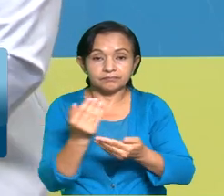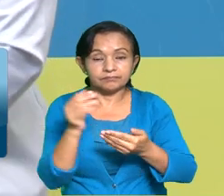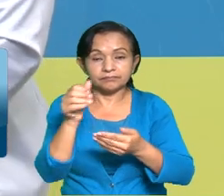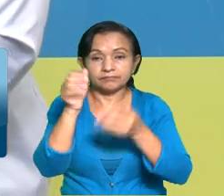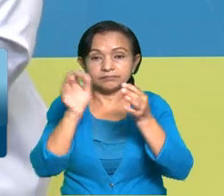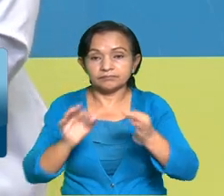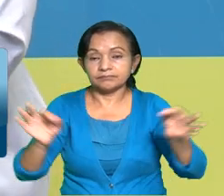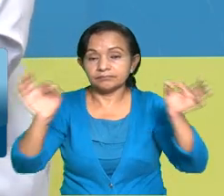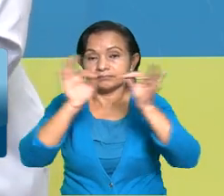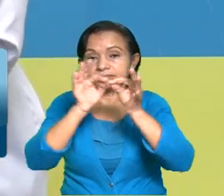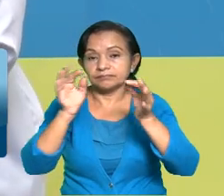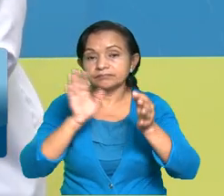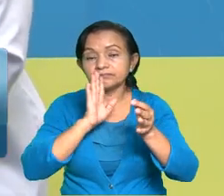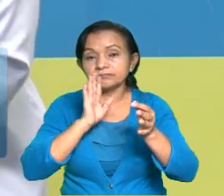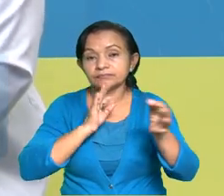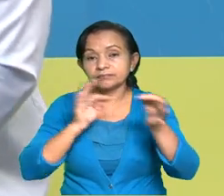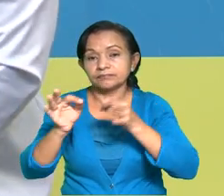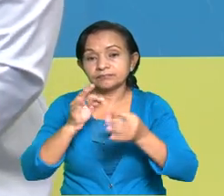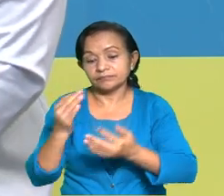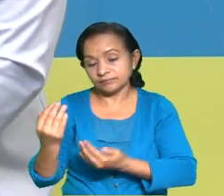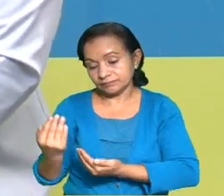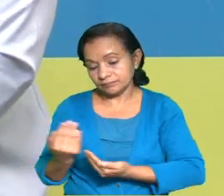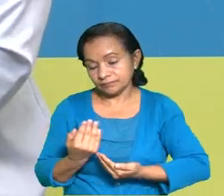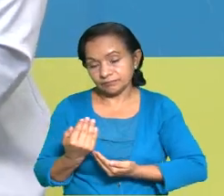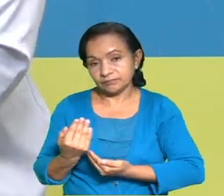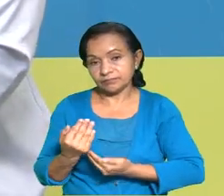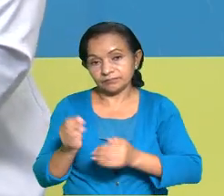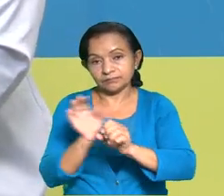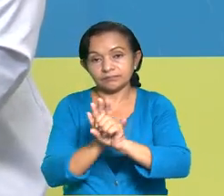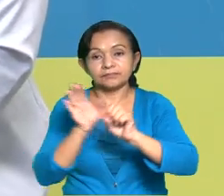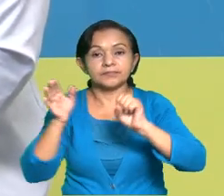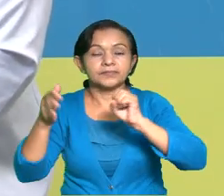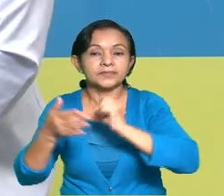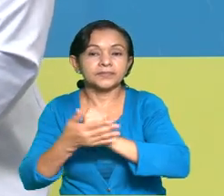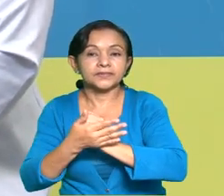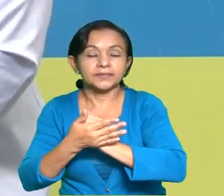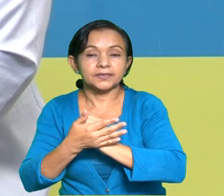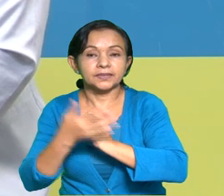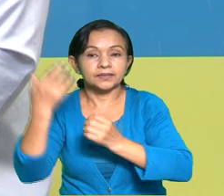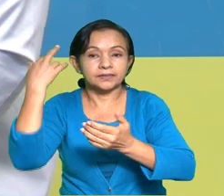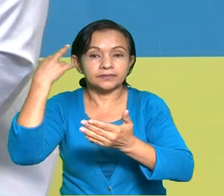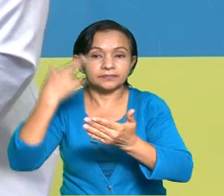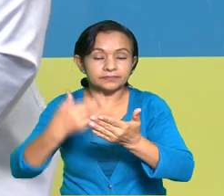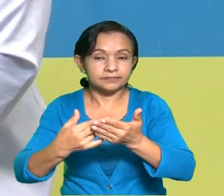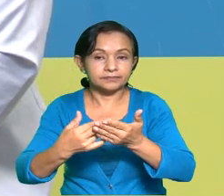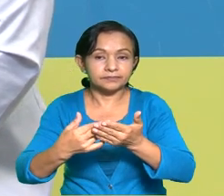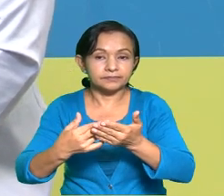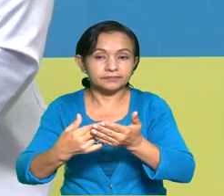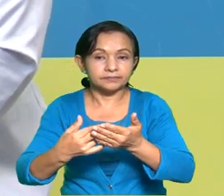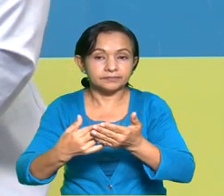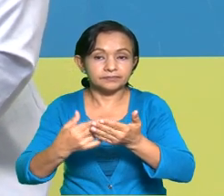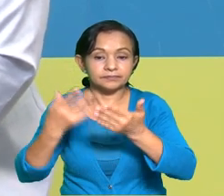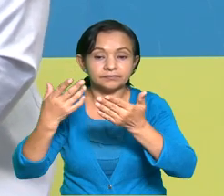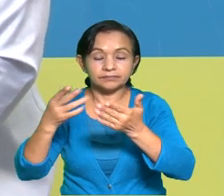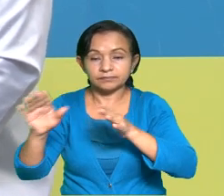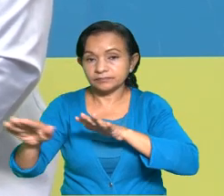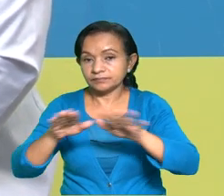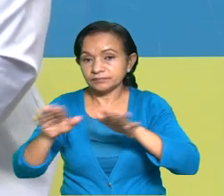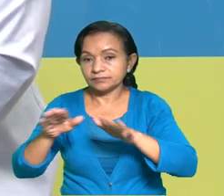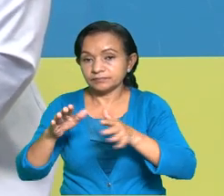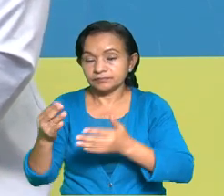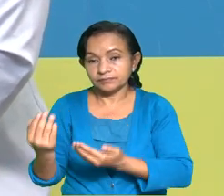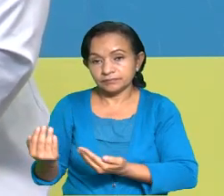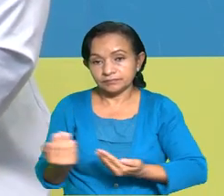que quería hacer mención es sobre la lactancia materna y COVID-19. Recordando que no está contraindicada la